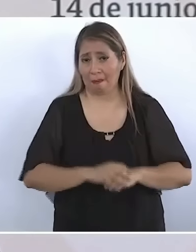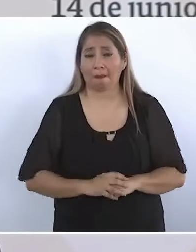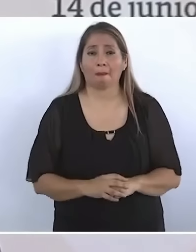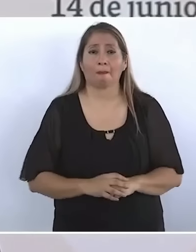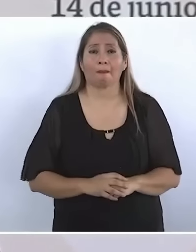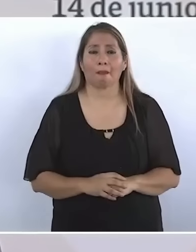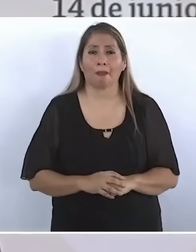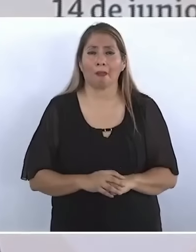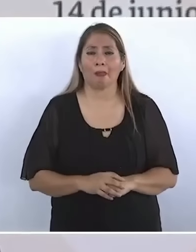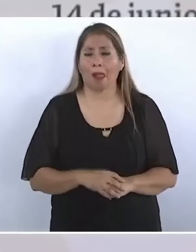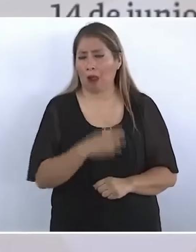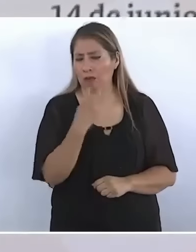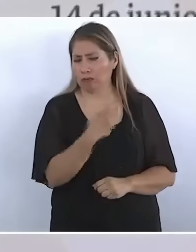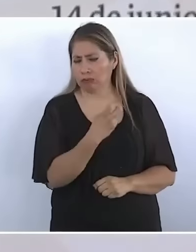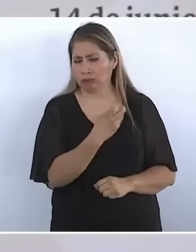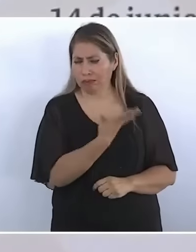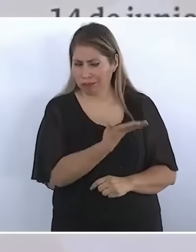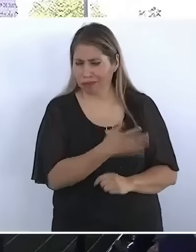Por eso,